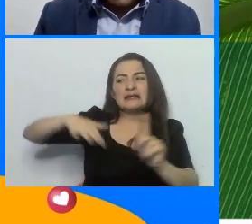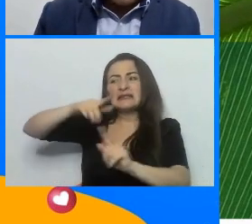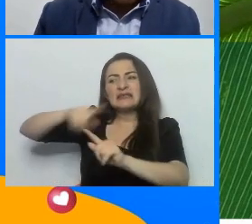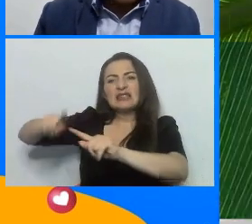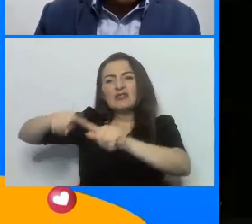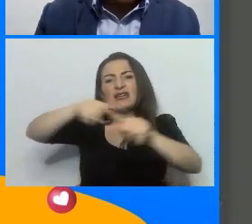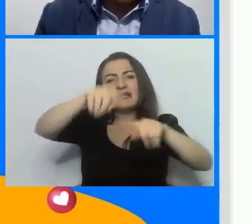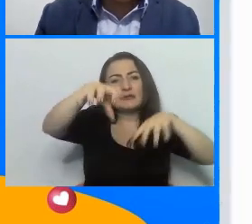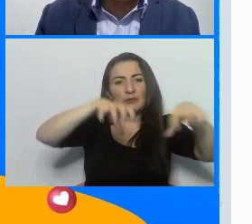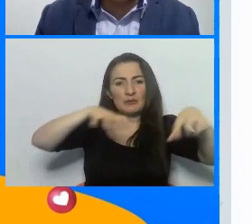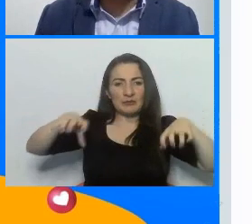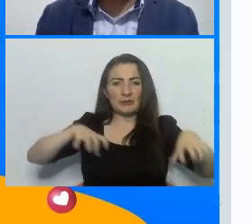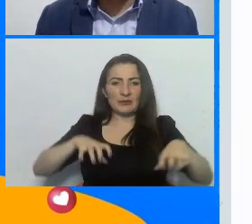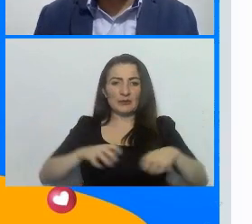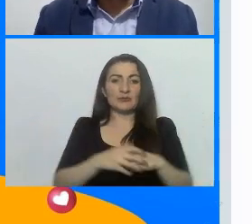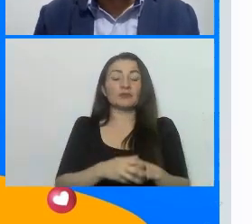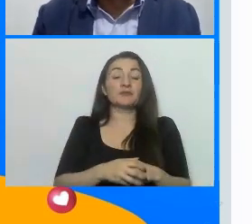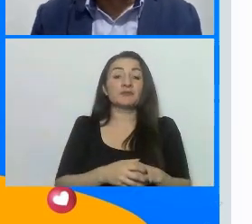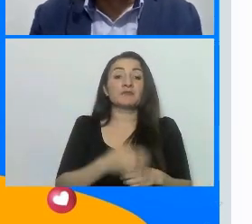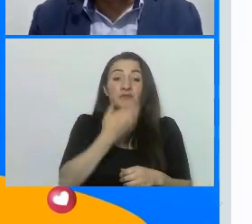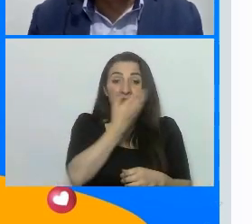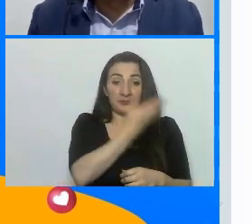bien, arranquemos. Bueno,